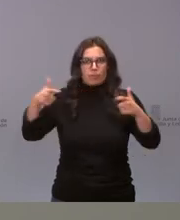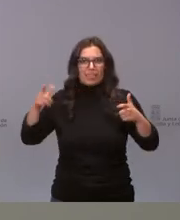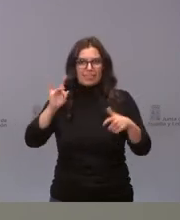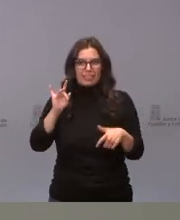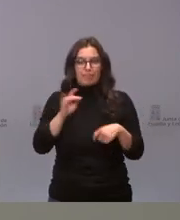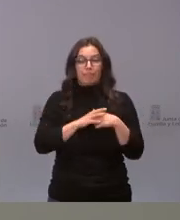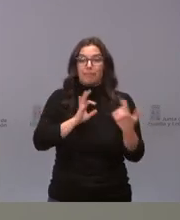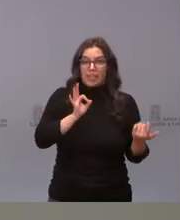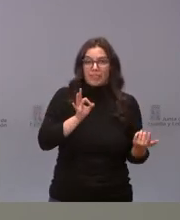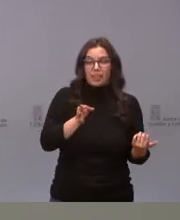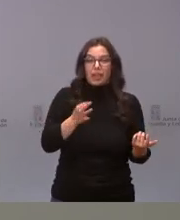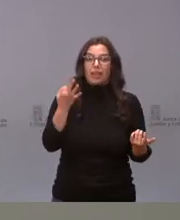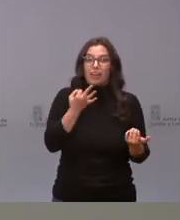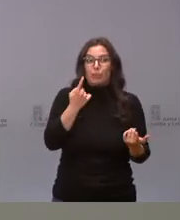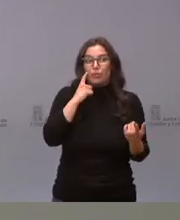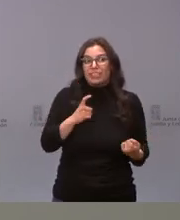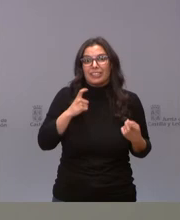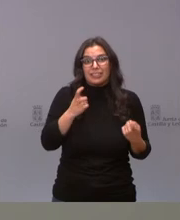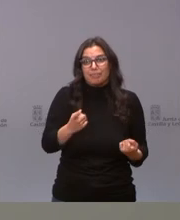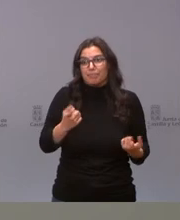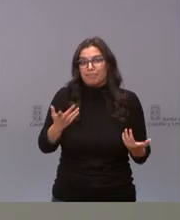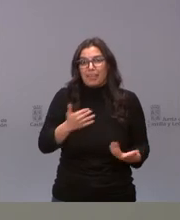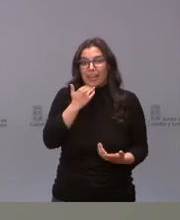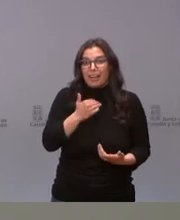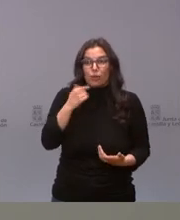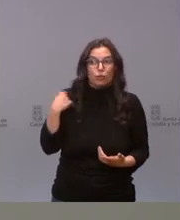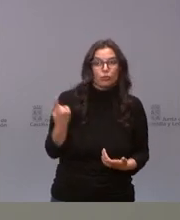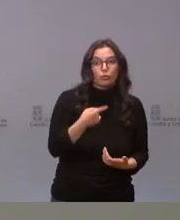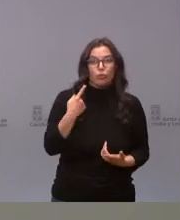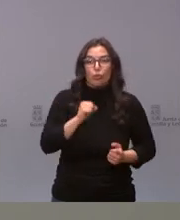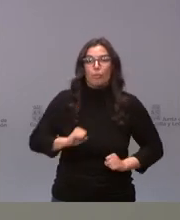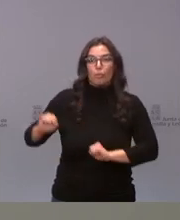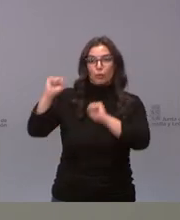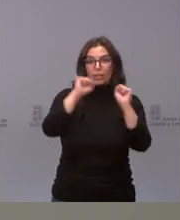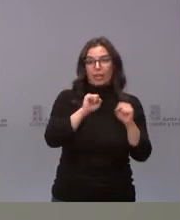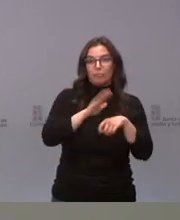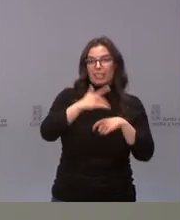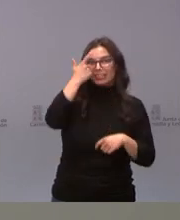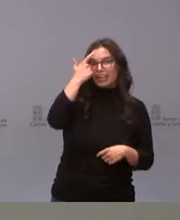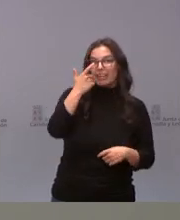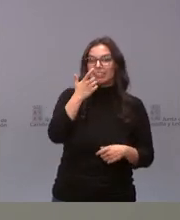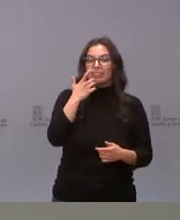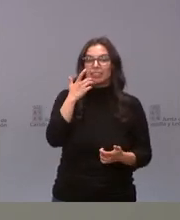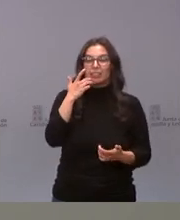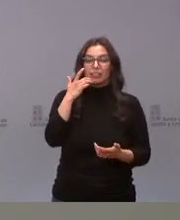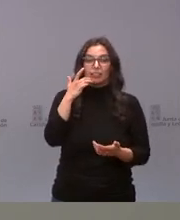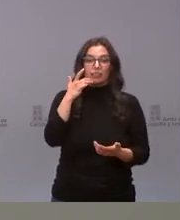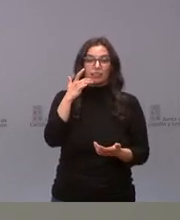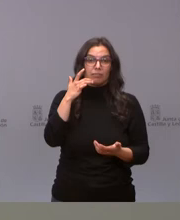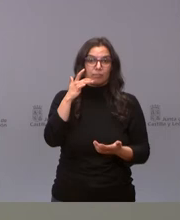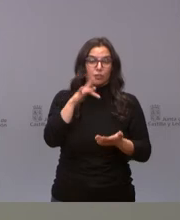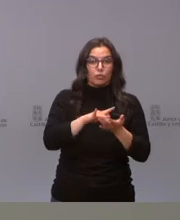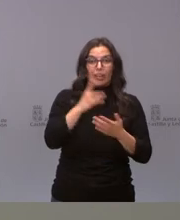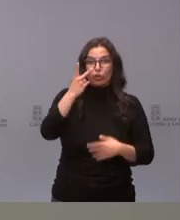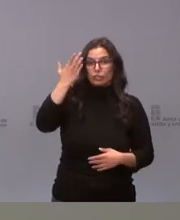lo que tenemos es que, de alguna manera, todos nosotros protegernos y saber que las dos grandes